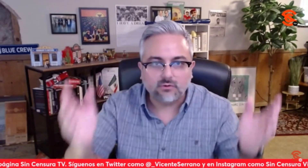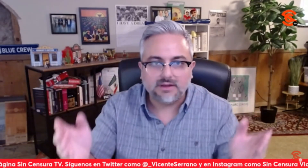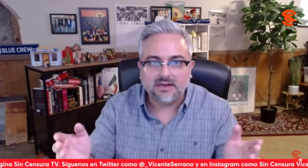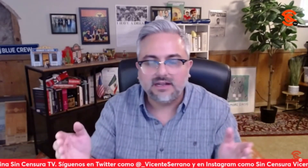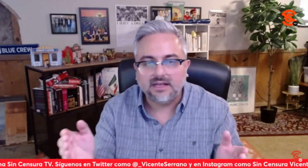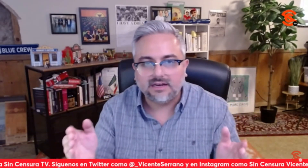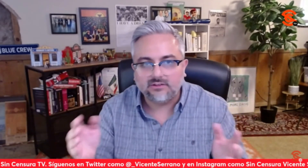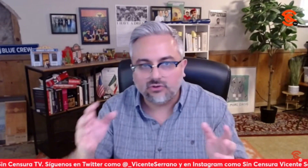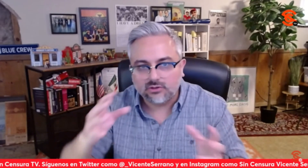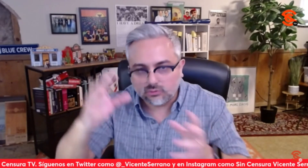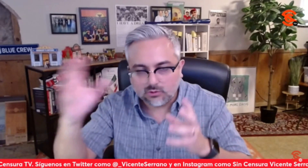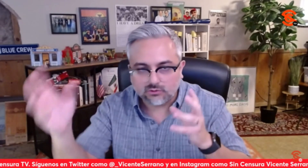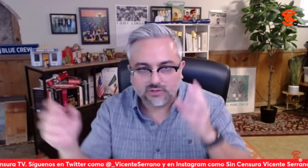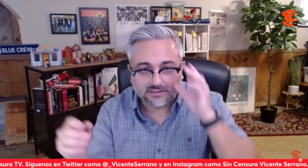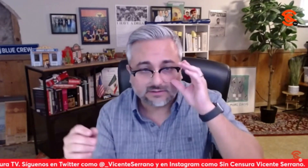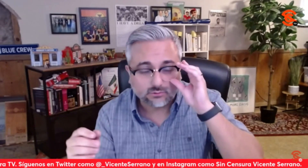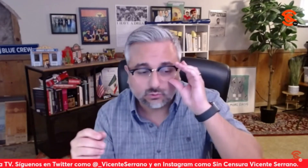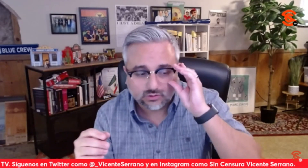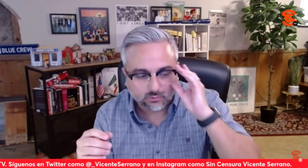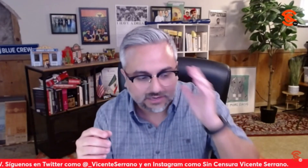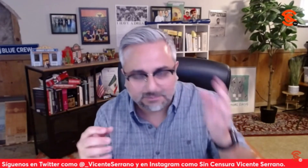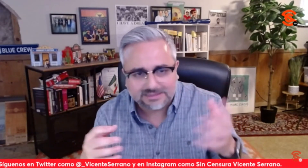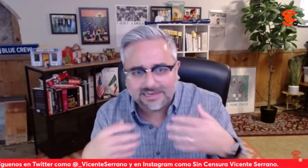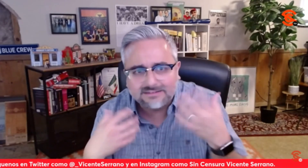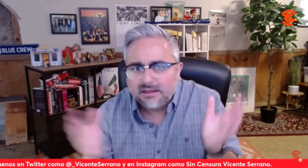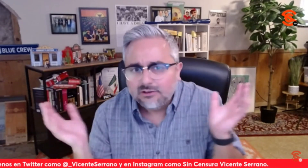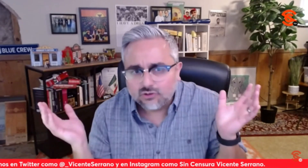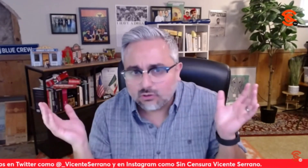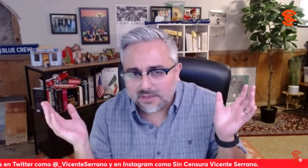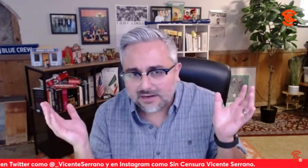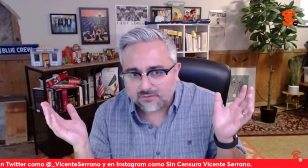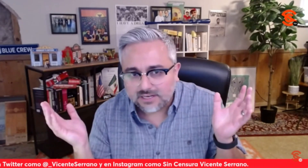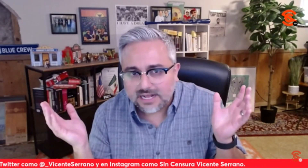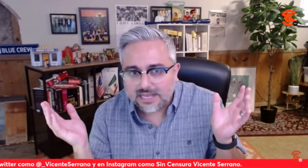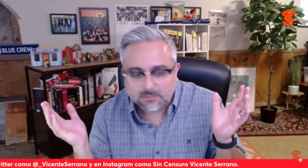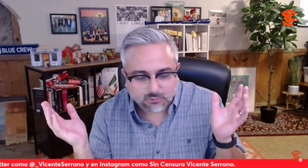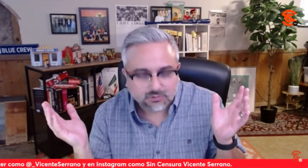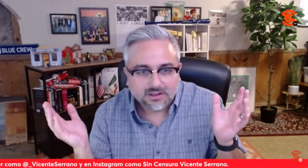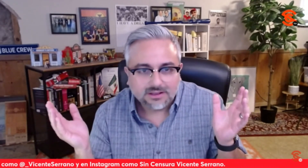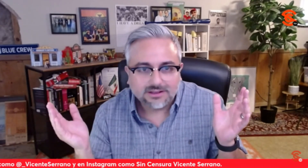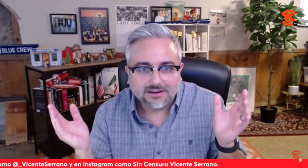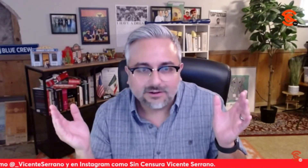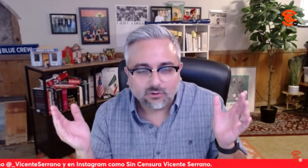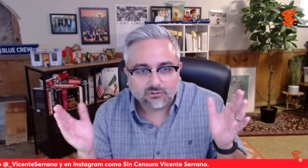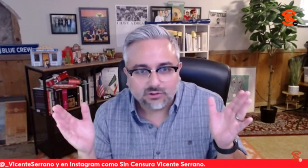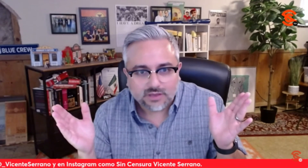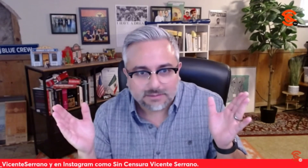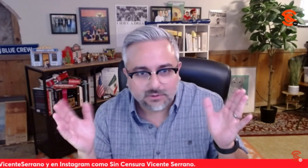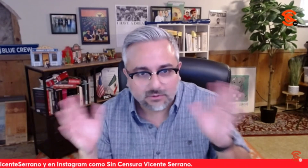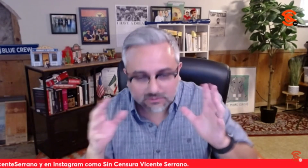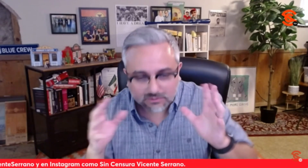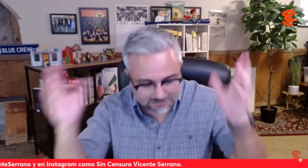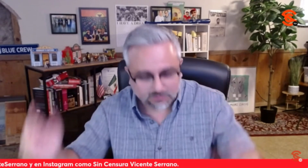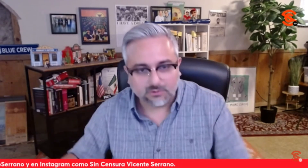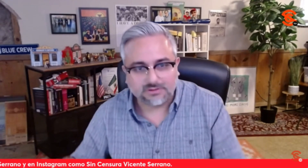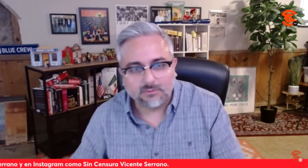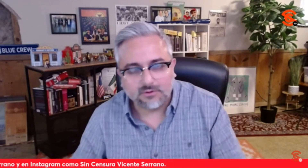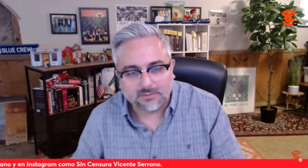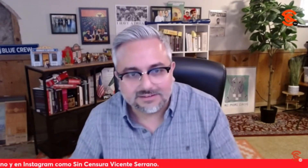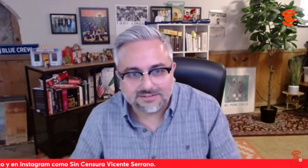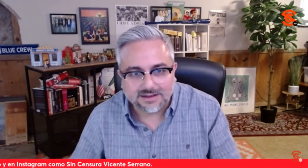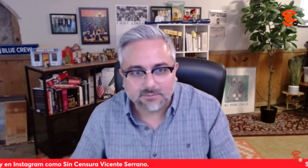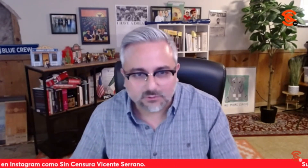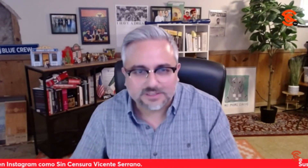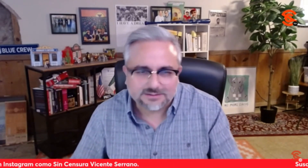otra forma, la relación que tuvo con ciertas estructuras gubernamentales. Yo no me voy a referir a él por el conocido llamado